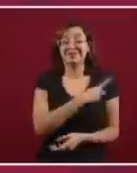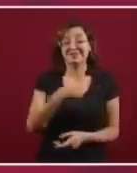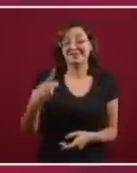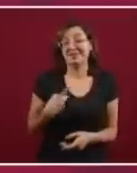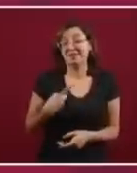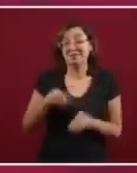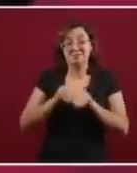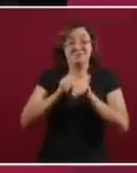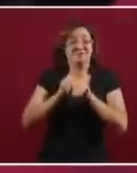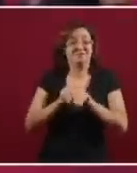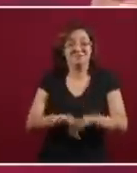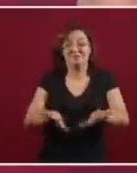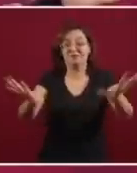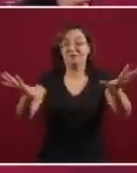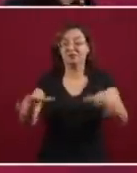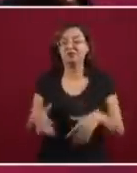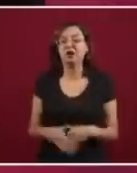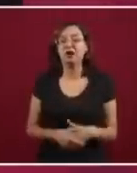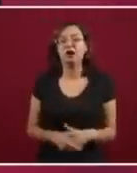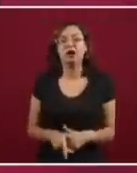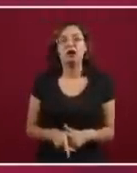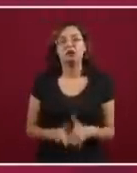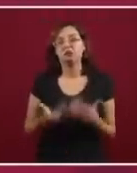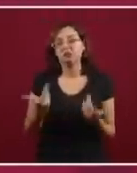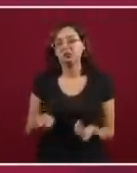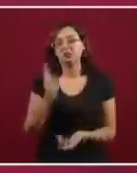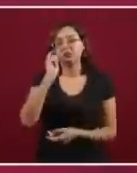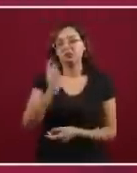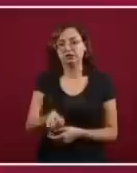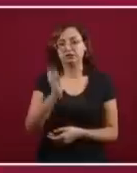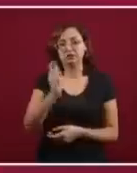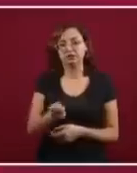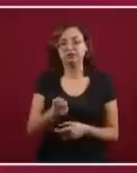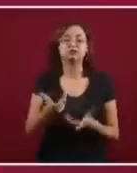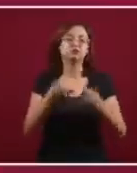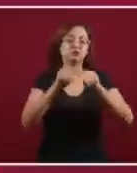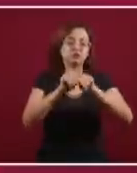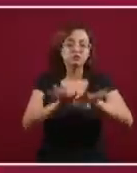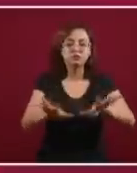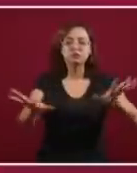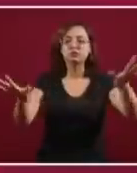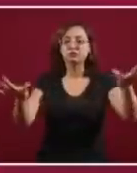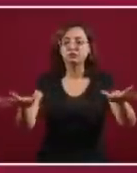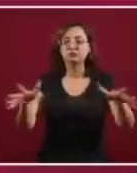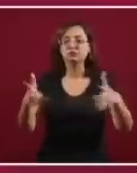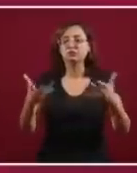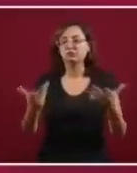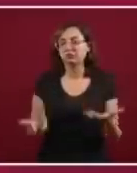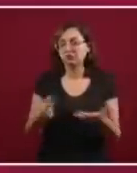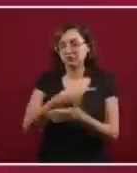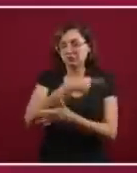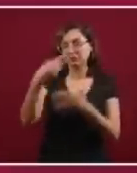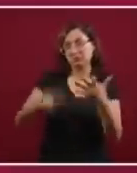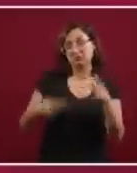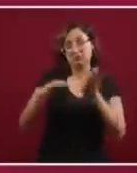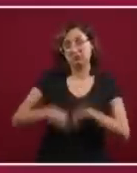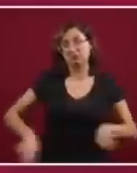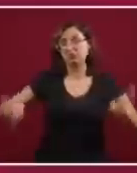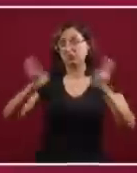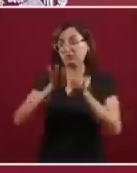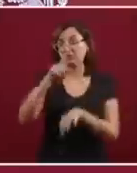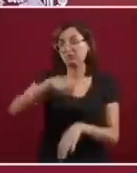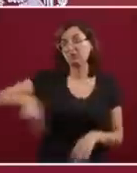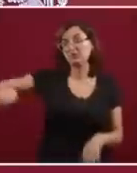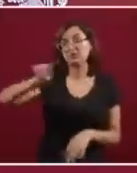teniendo una amplitud de miras que tiene un énfasis en lo social vamos a dejar de decir lo que es importante ahora